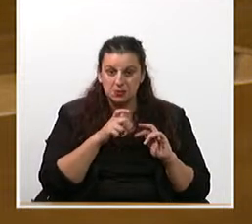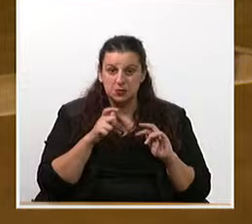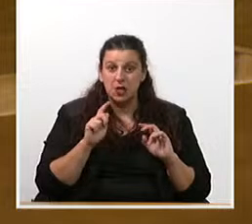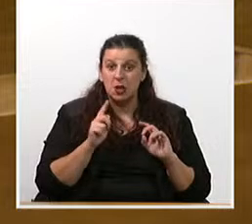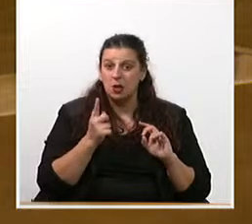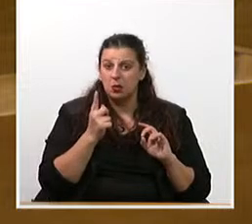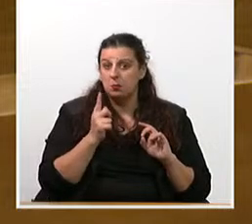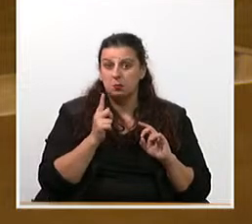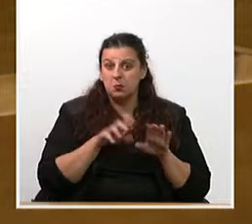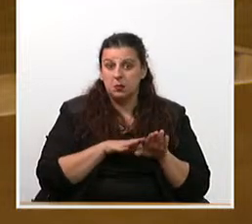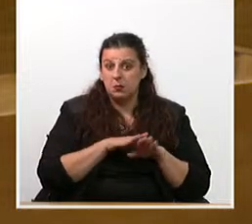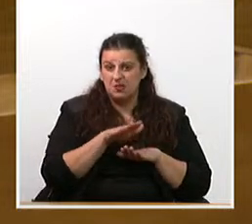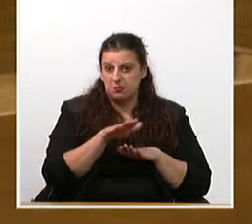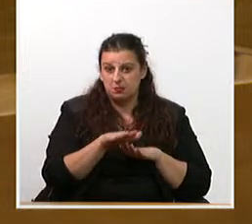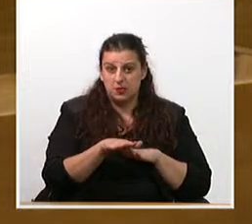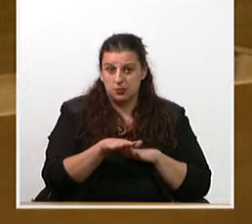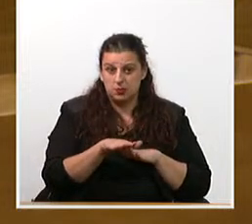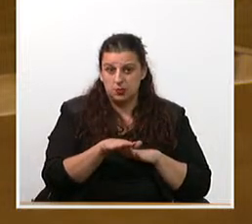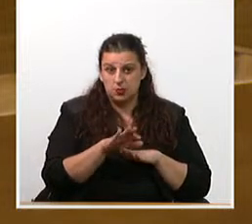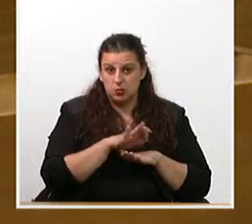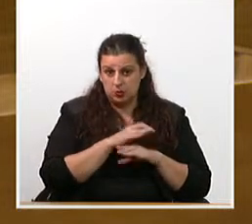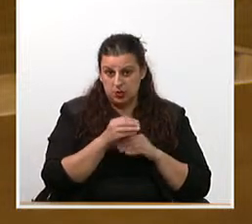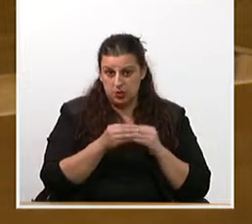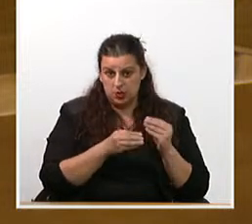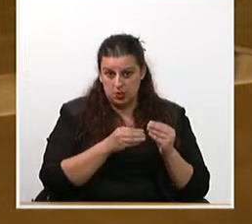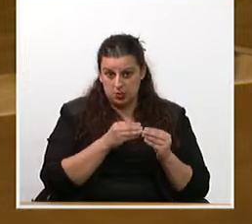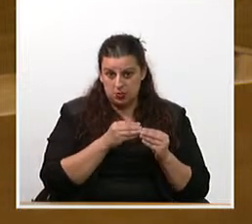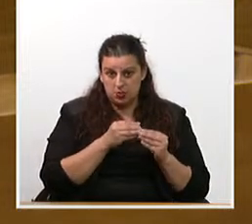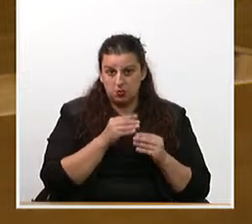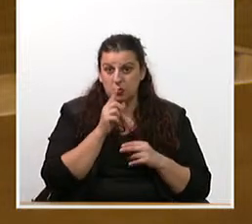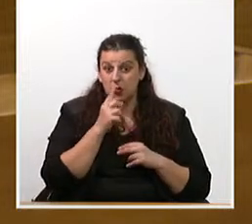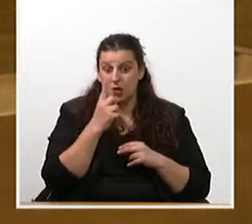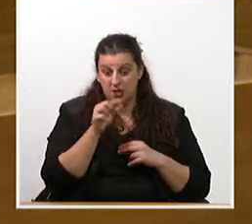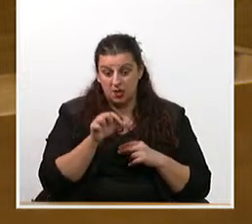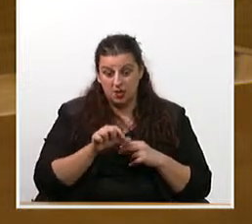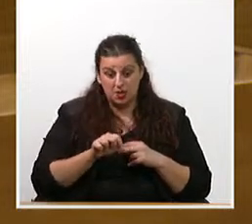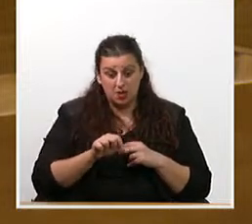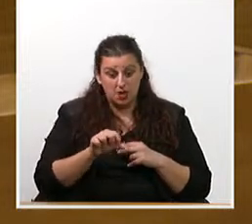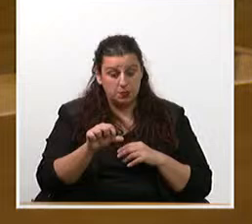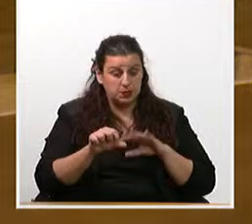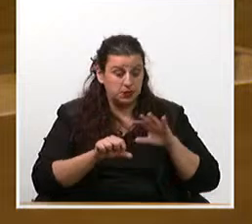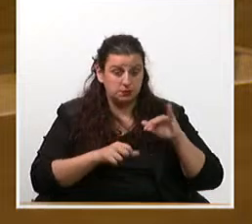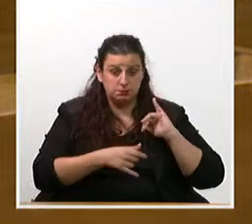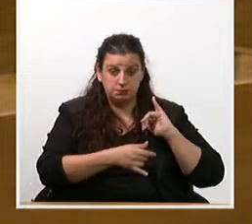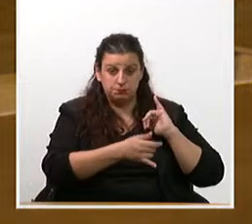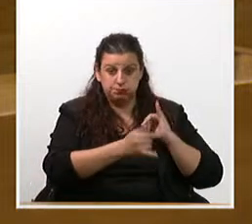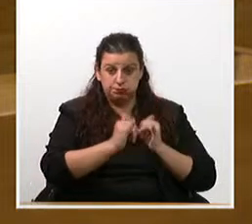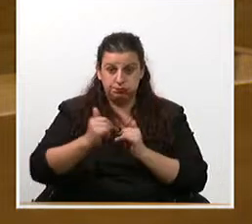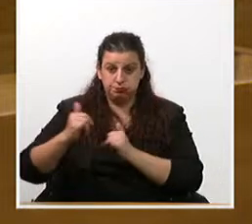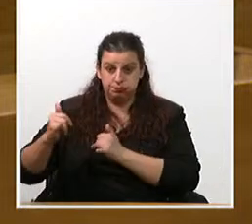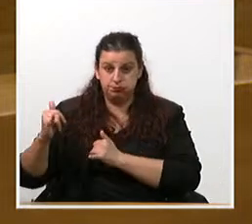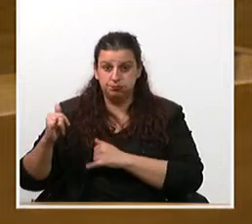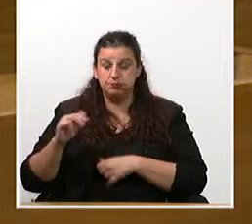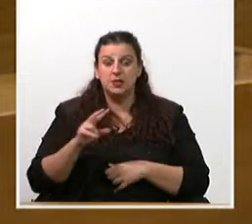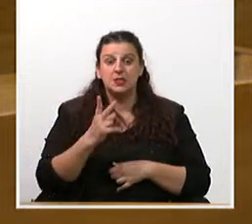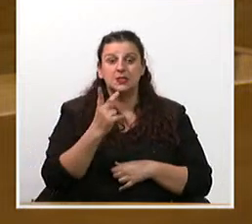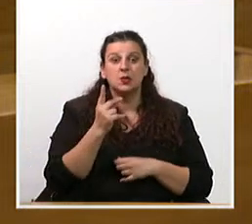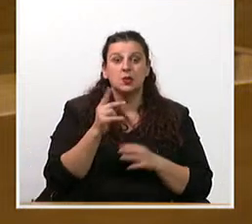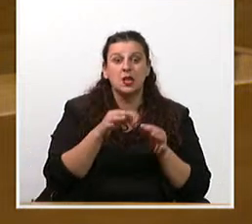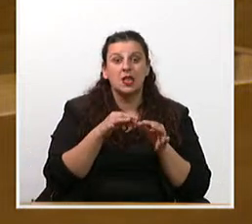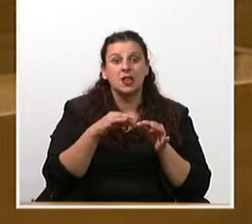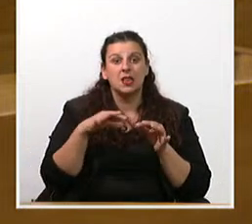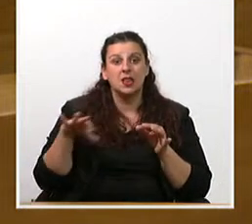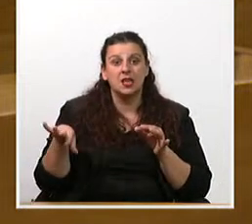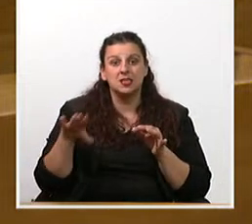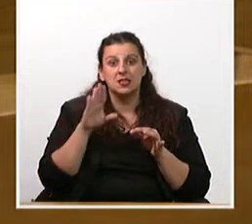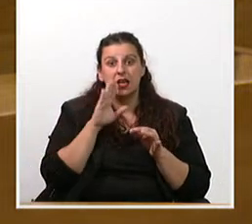muesca que vaar a partir de ahí va ser un no parar laa va a ser elam delen